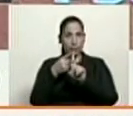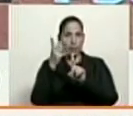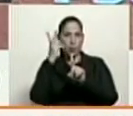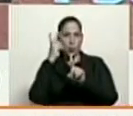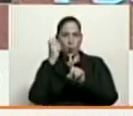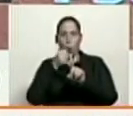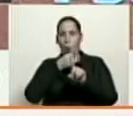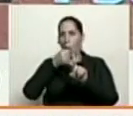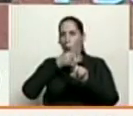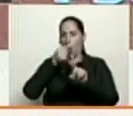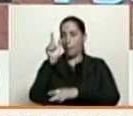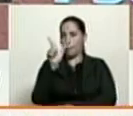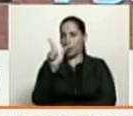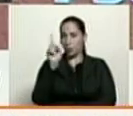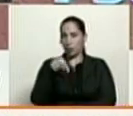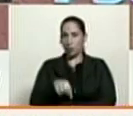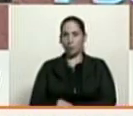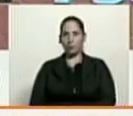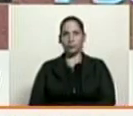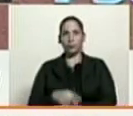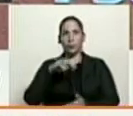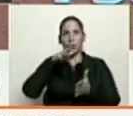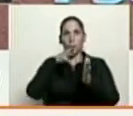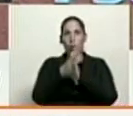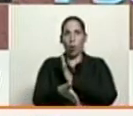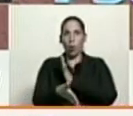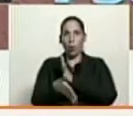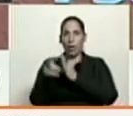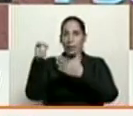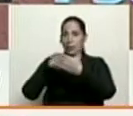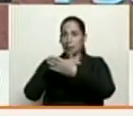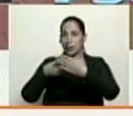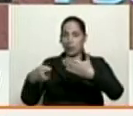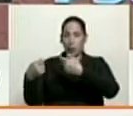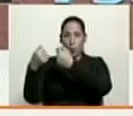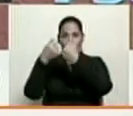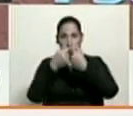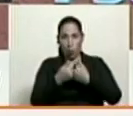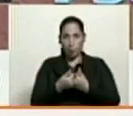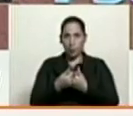y la opinión del partido, por supuesto, sobre las sanciones económicas que,